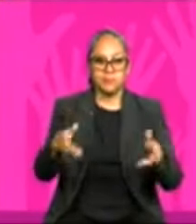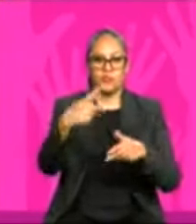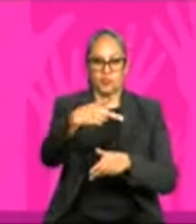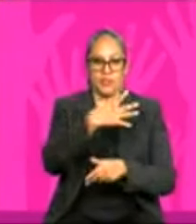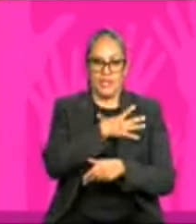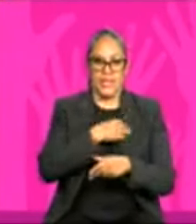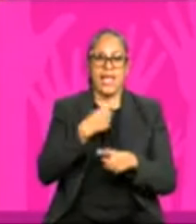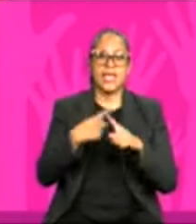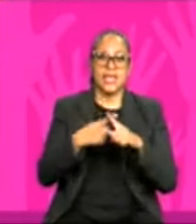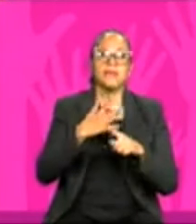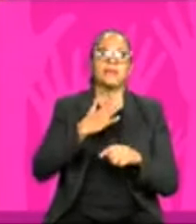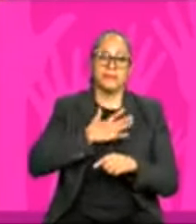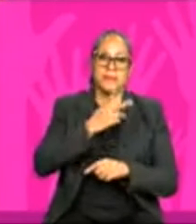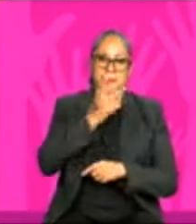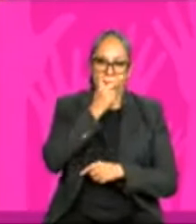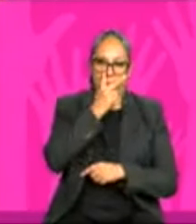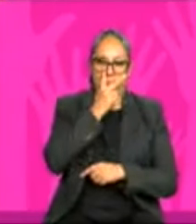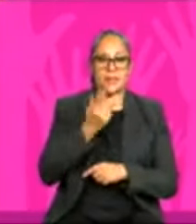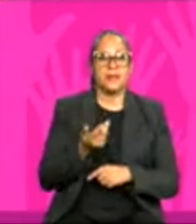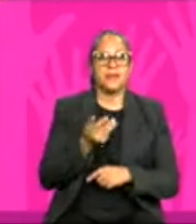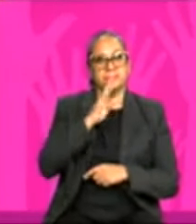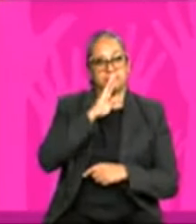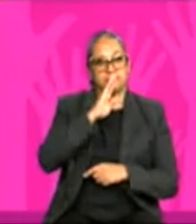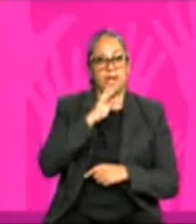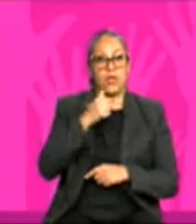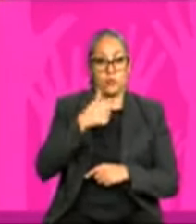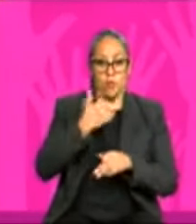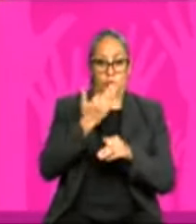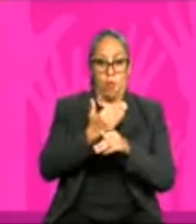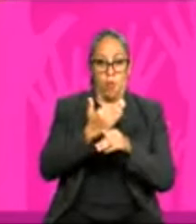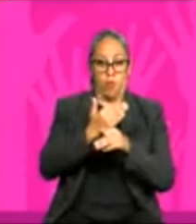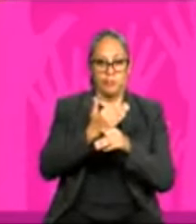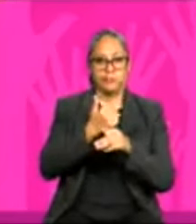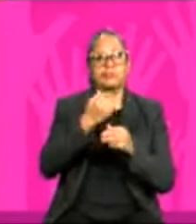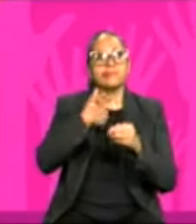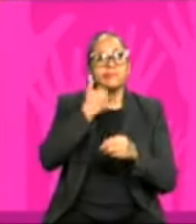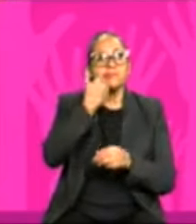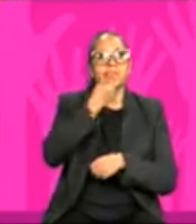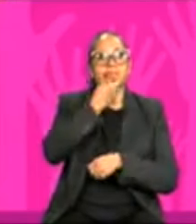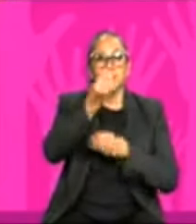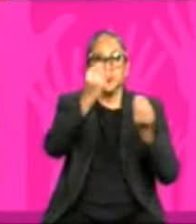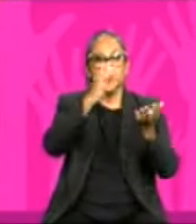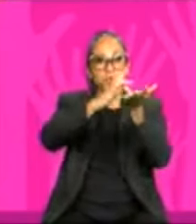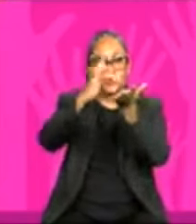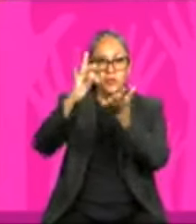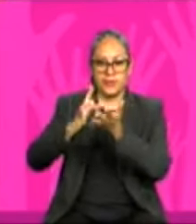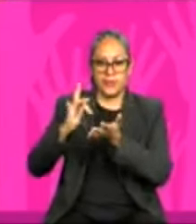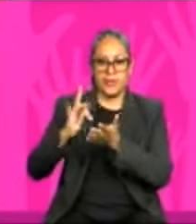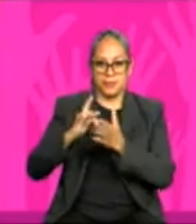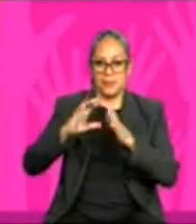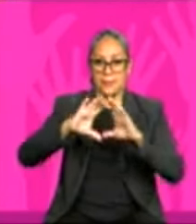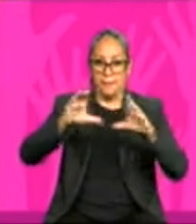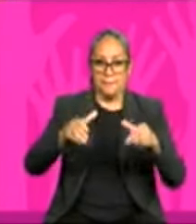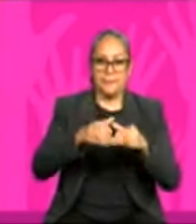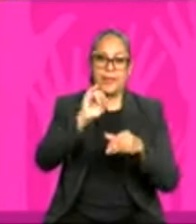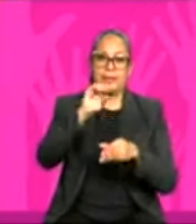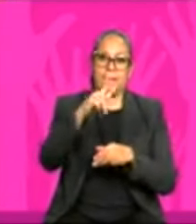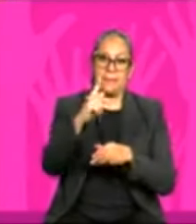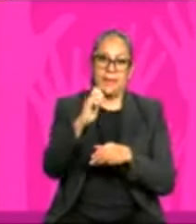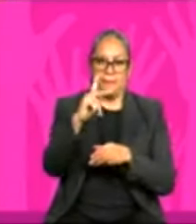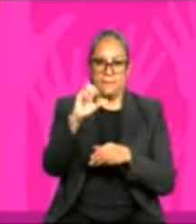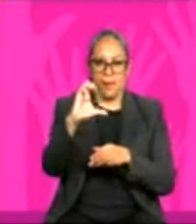Estoy muy contenta de dirigirme a todas y a todos ustedes. Muchas gracias a quienes integran el Consejo Estatal Electoral, a